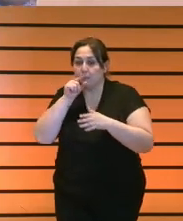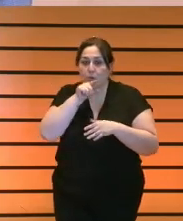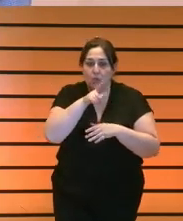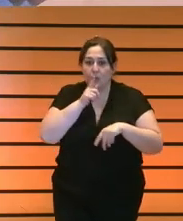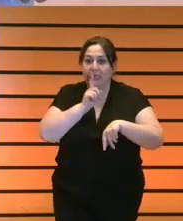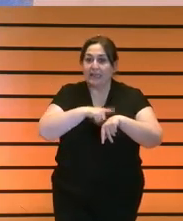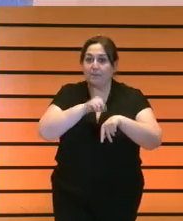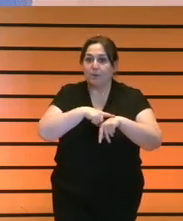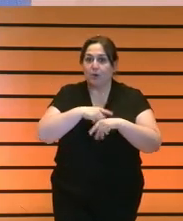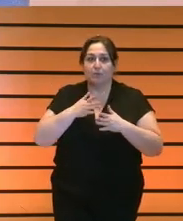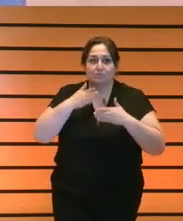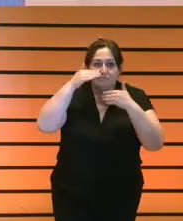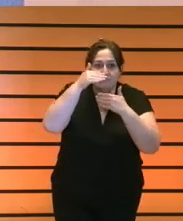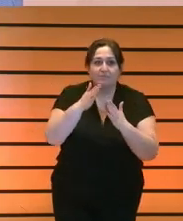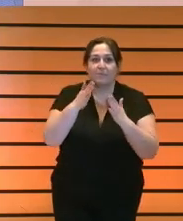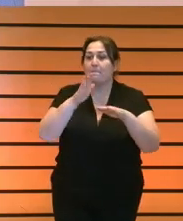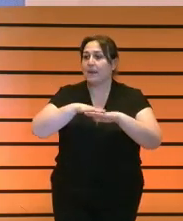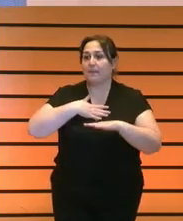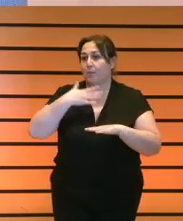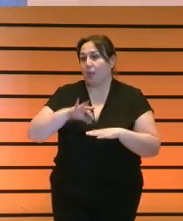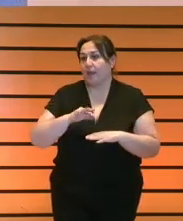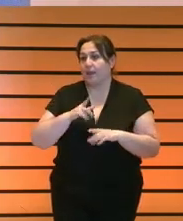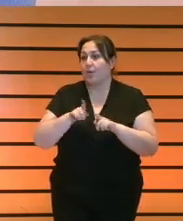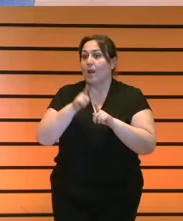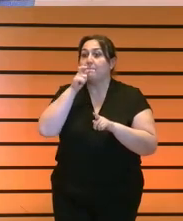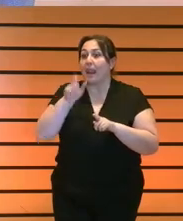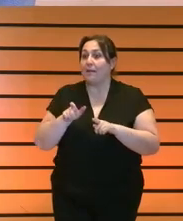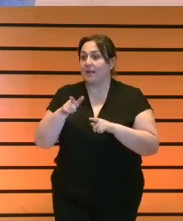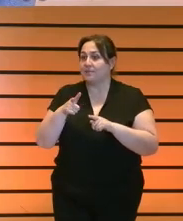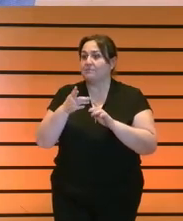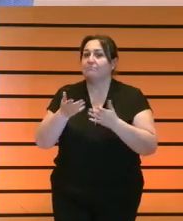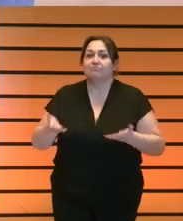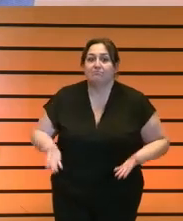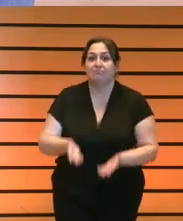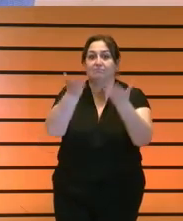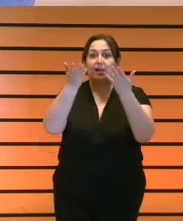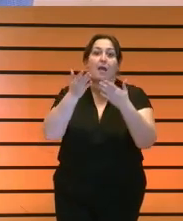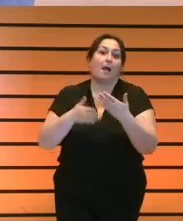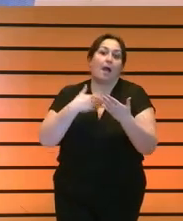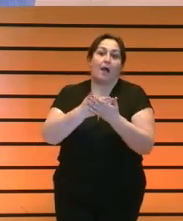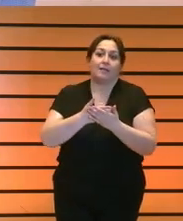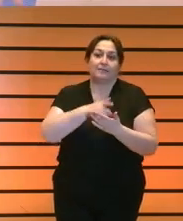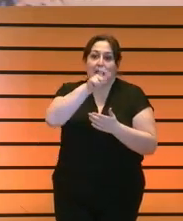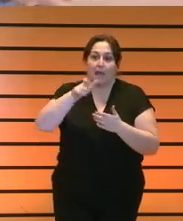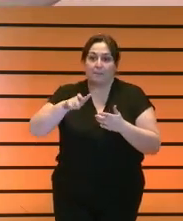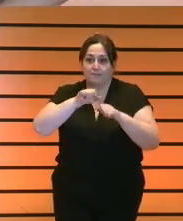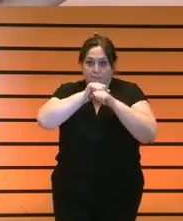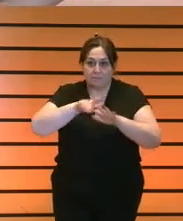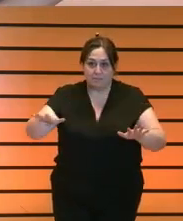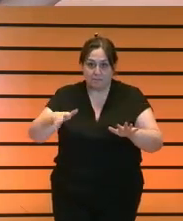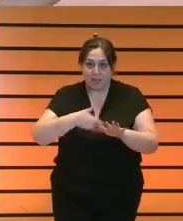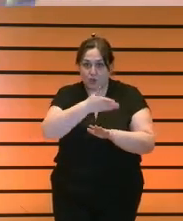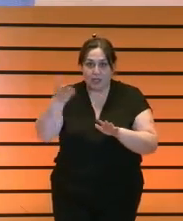tenemos de dirigirnos a la comunidad para poner estas palabras en el aire y que lleguen a la mayor cantidad posible de oídos